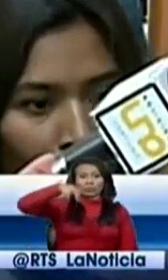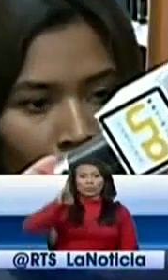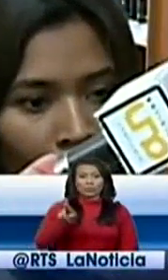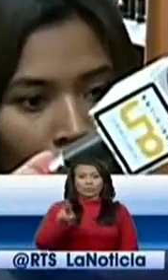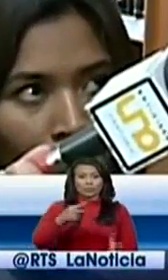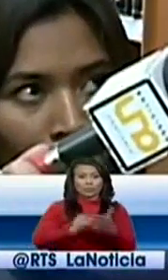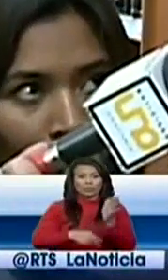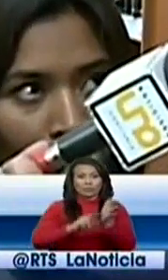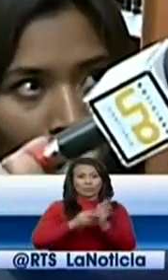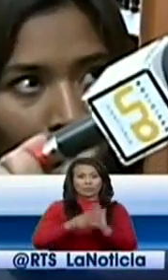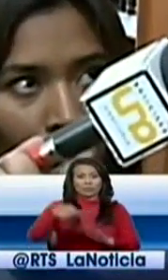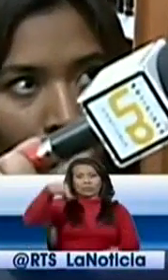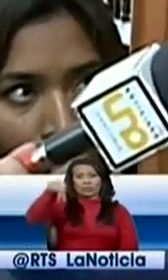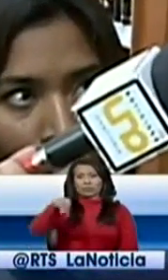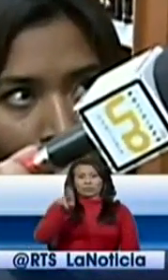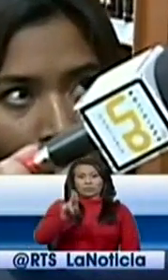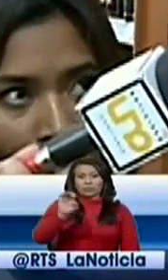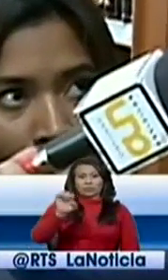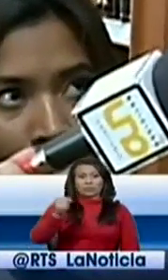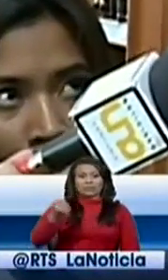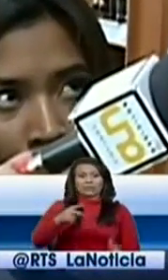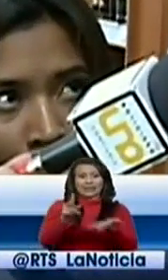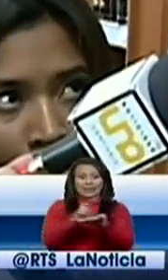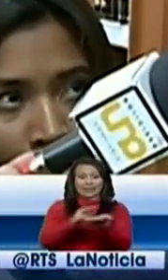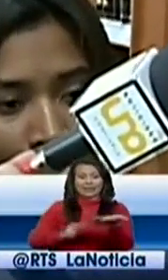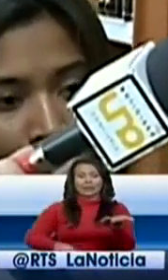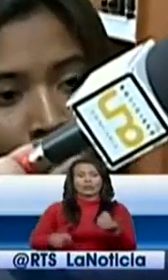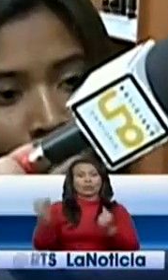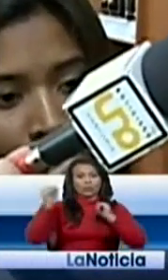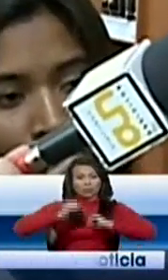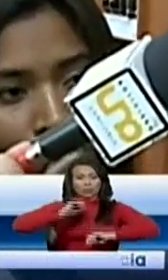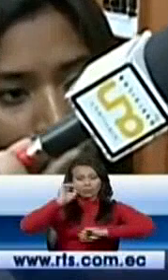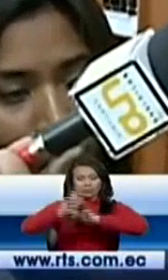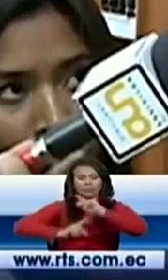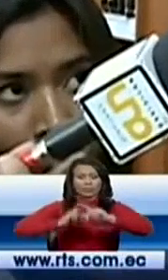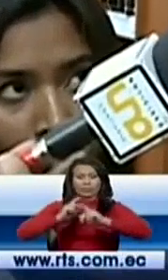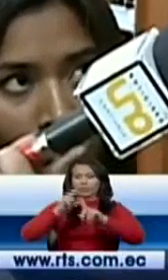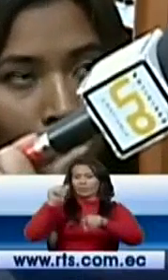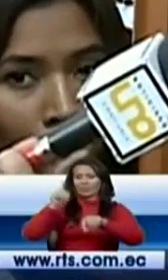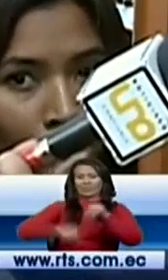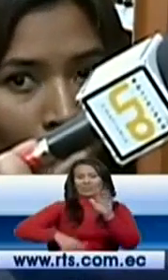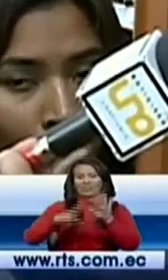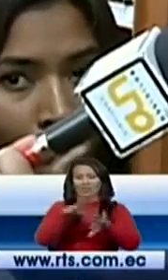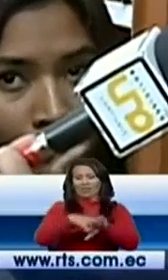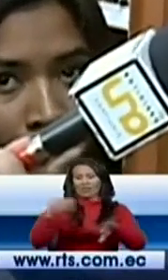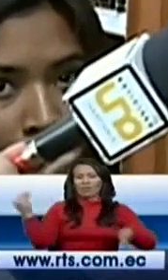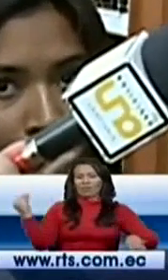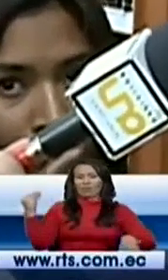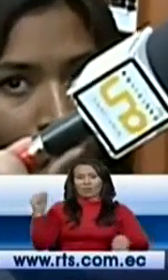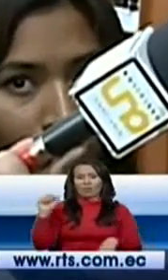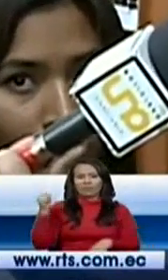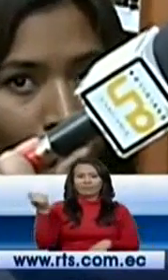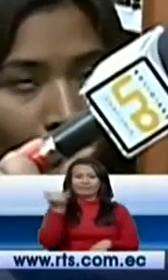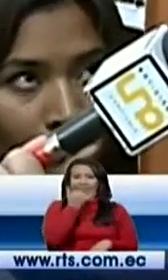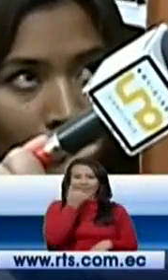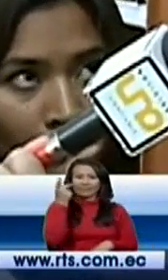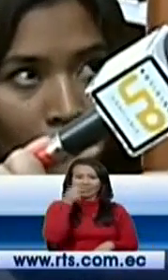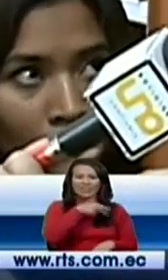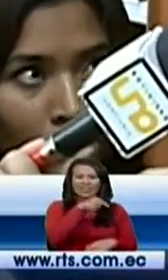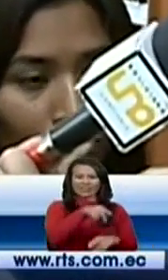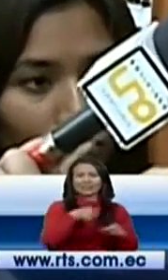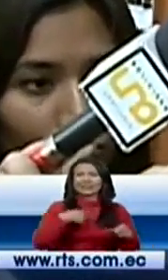siglas en inglés Quick Response, la lectura electrónica jamás va a ser clonada, entonces eso es lo que hace inviolable a nuestro